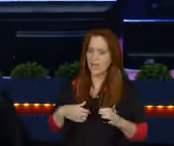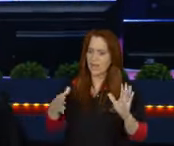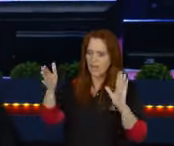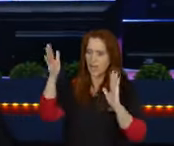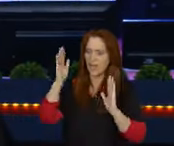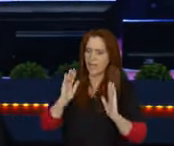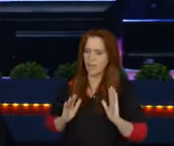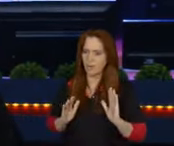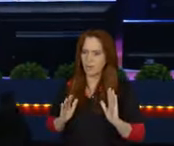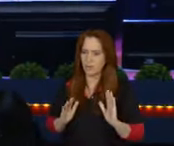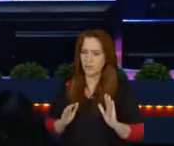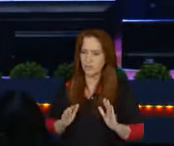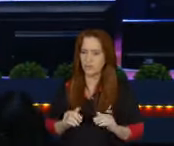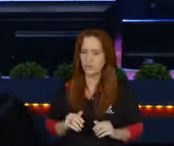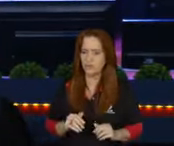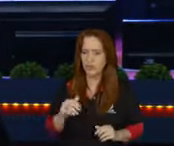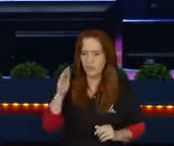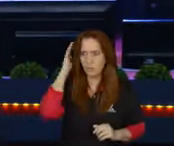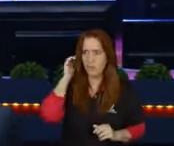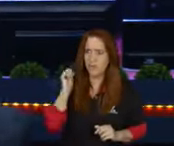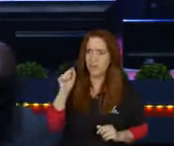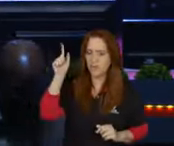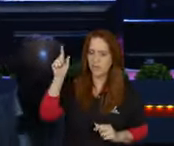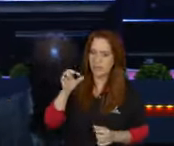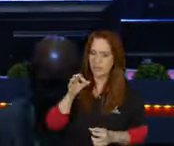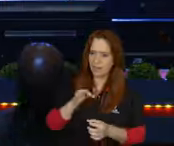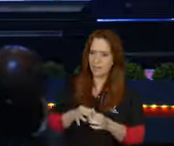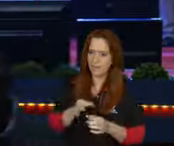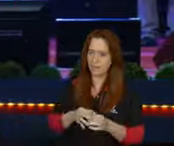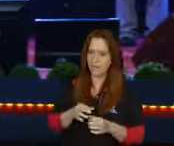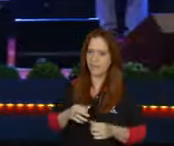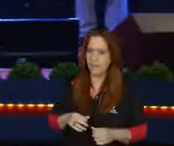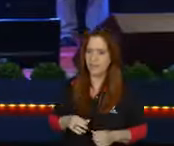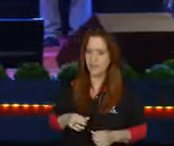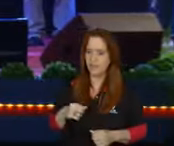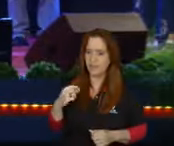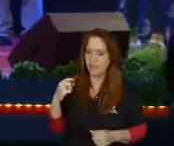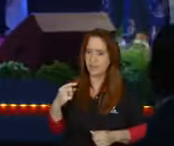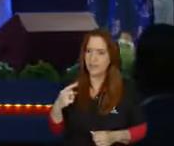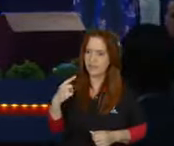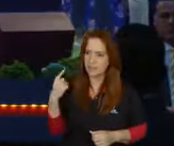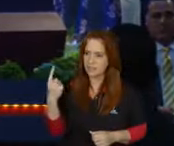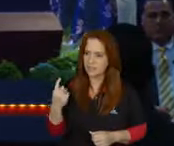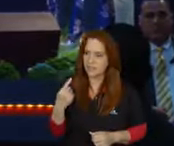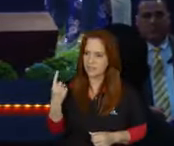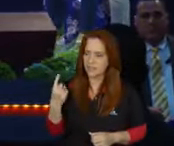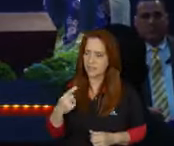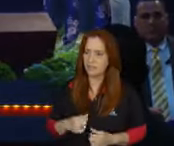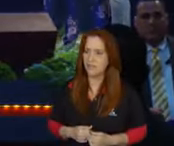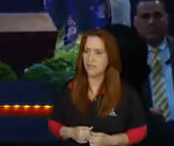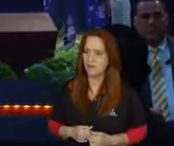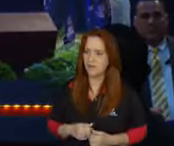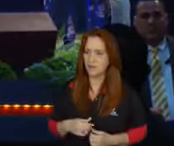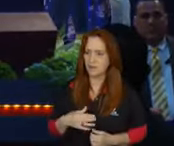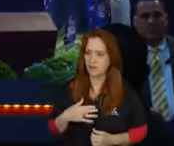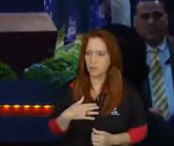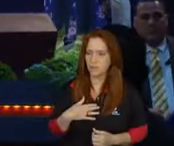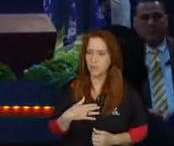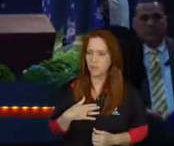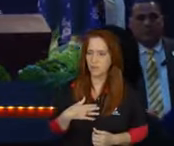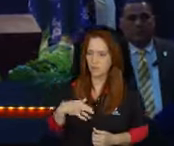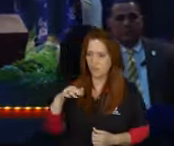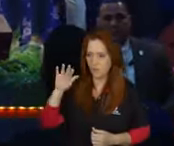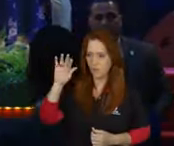es para siempre. Si hay alguien, puede pasar. Mientras oro por esta niña que ha tenido, te vi con la barriguita y me